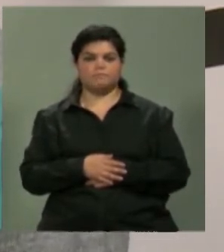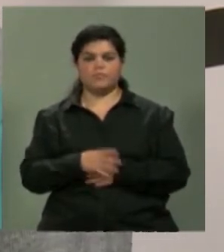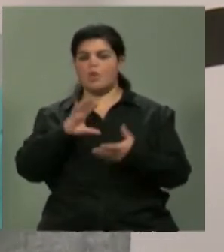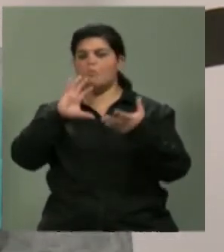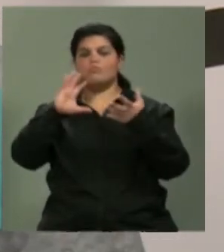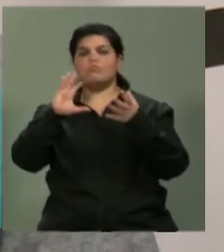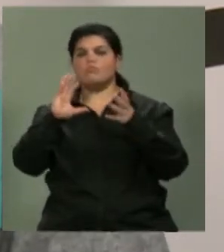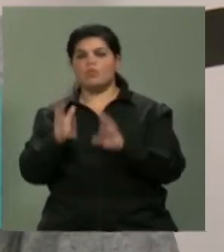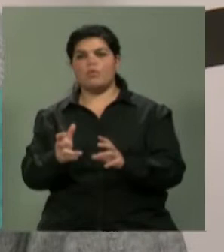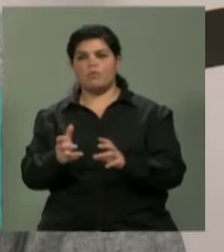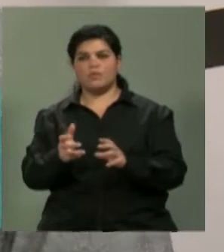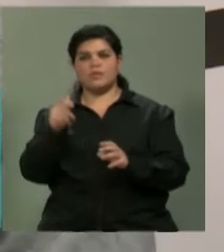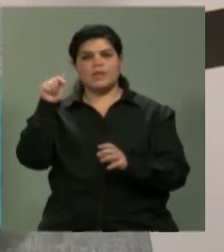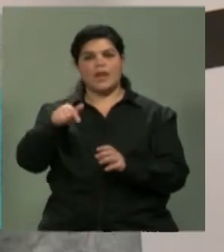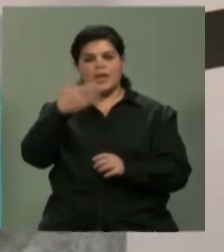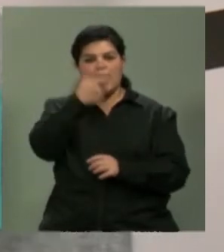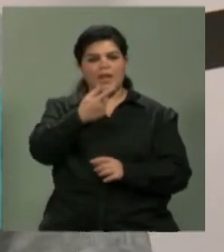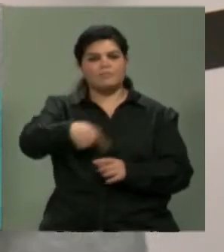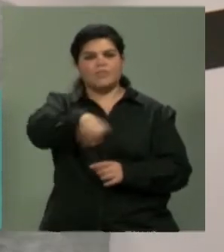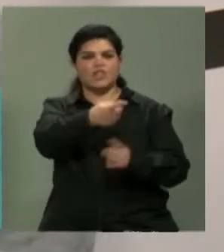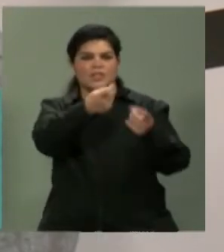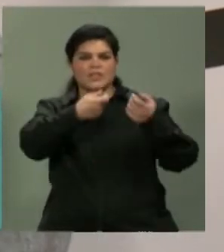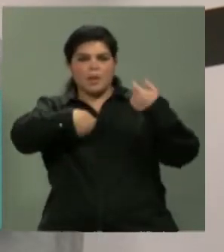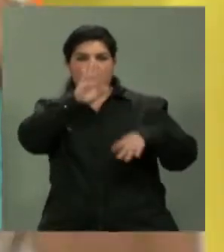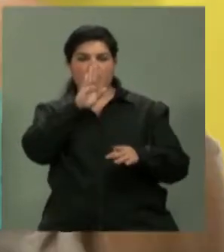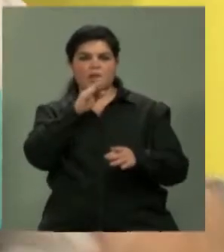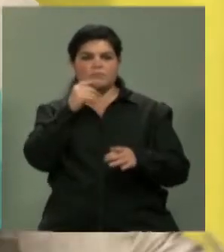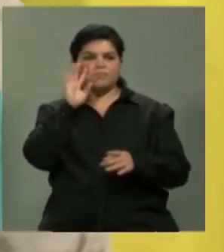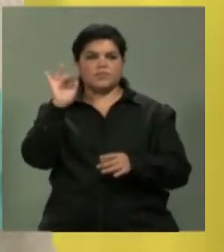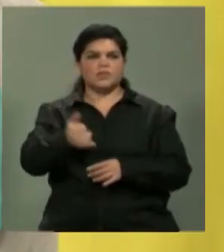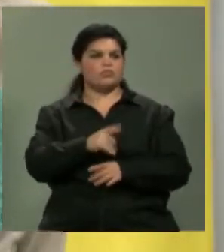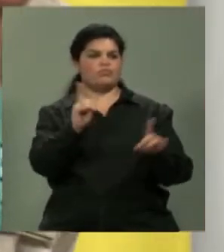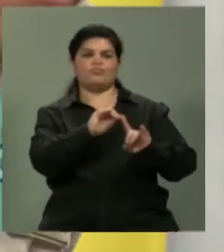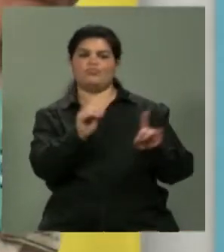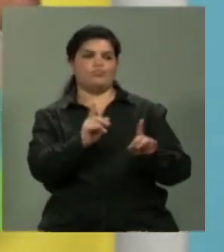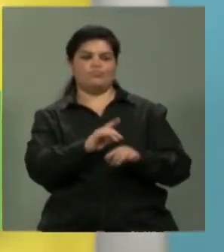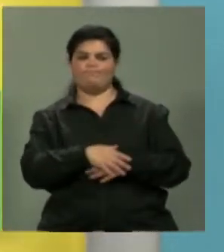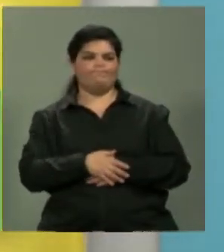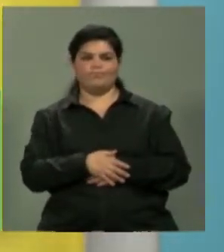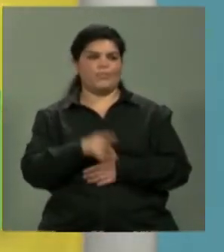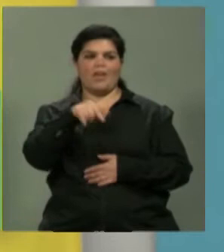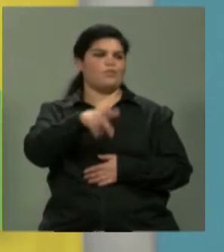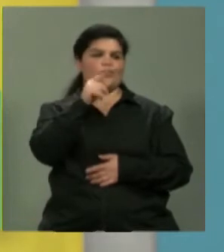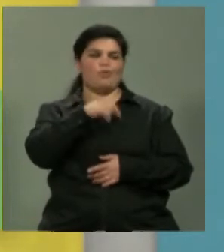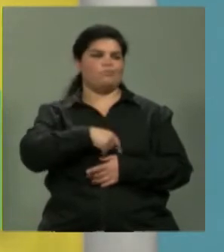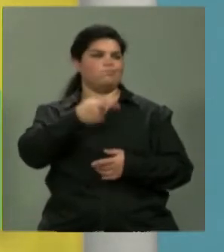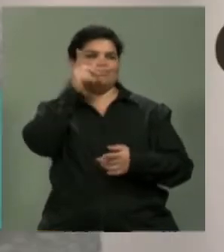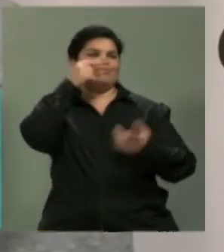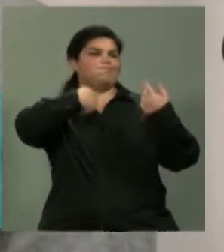Y la persecución a los sectores más vulnerables. Se ve como a los trabajadores. No, estás muy politizado, muñeco. Y sí, es una discusión